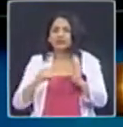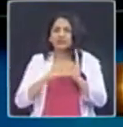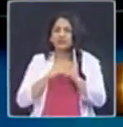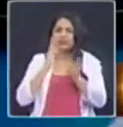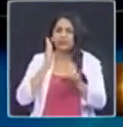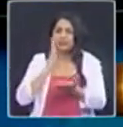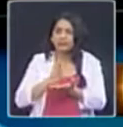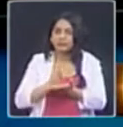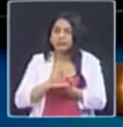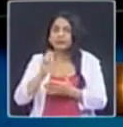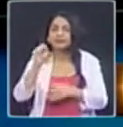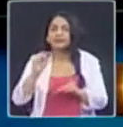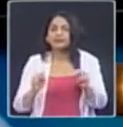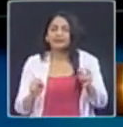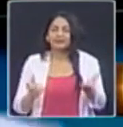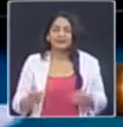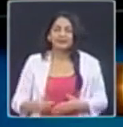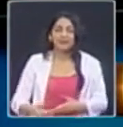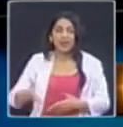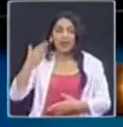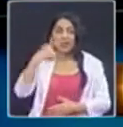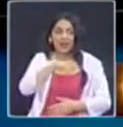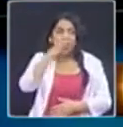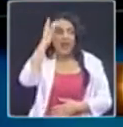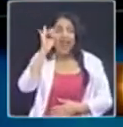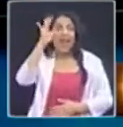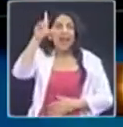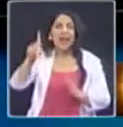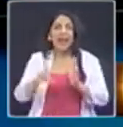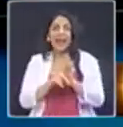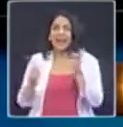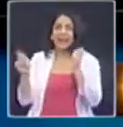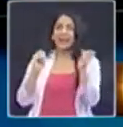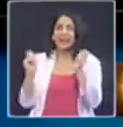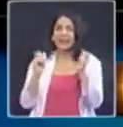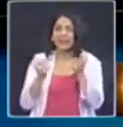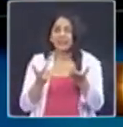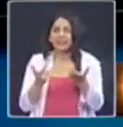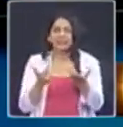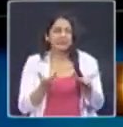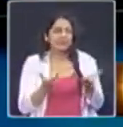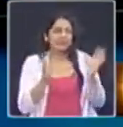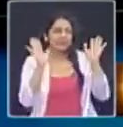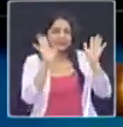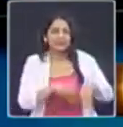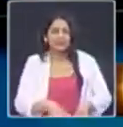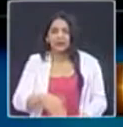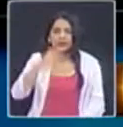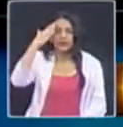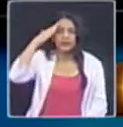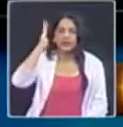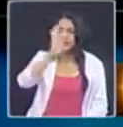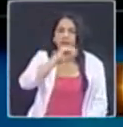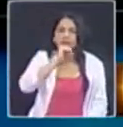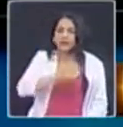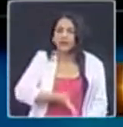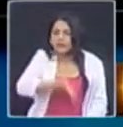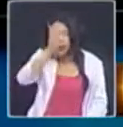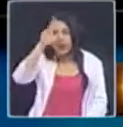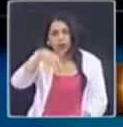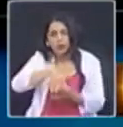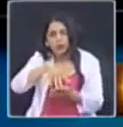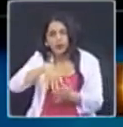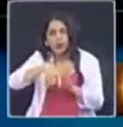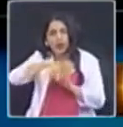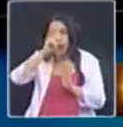idea lo que pidieron esa ley como realmente se combate la especulación es cuestión de mandarlos a la carrera de derecho y que vuelvan a estudiar